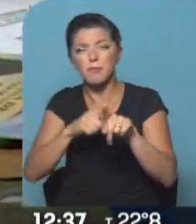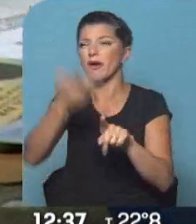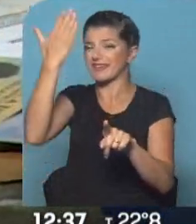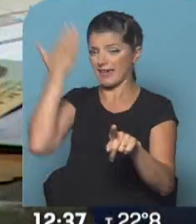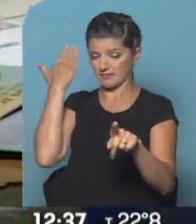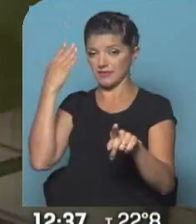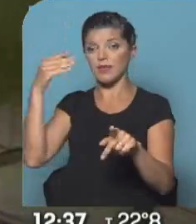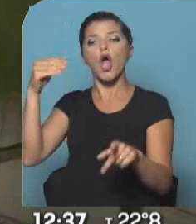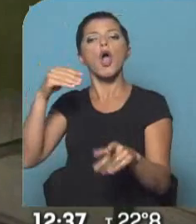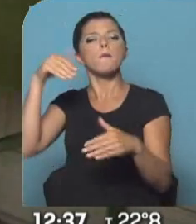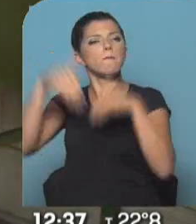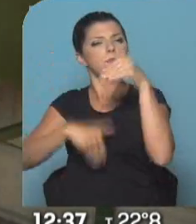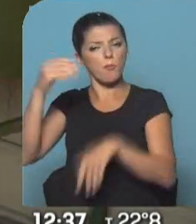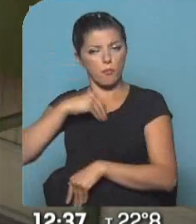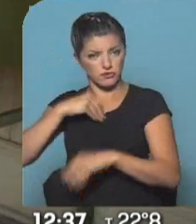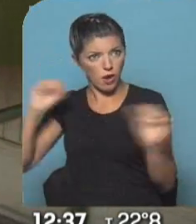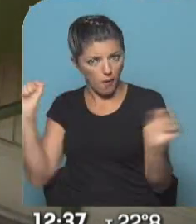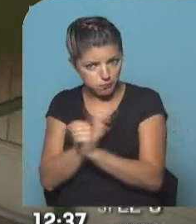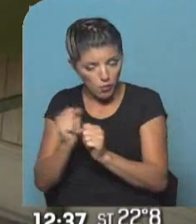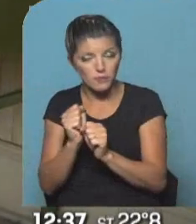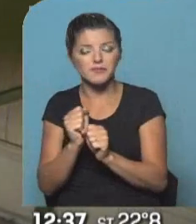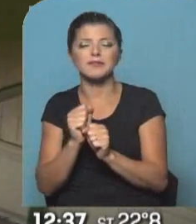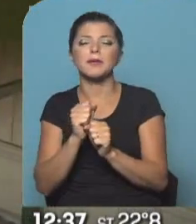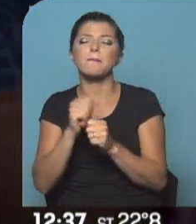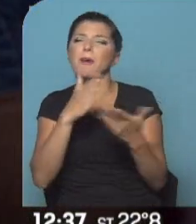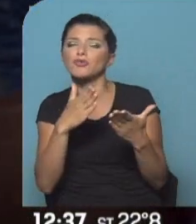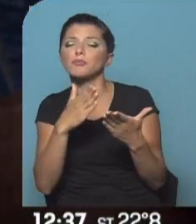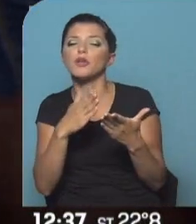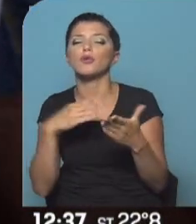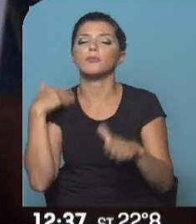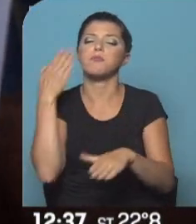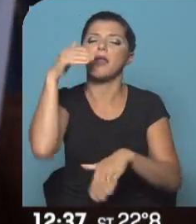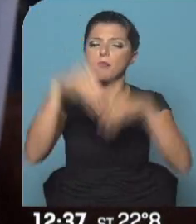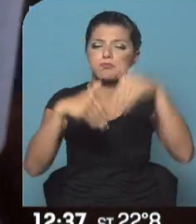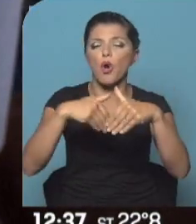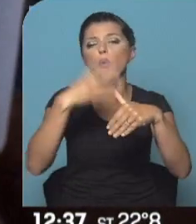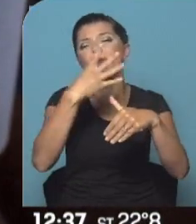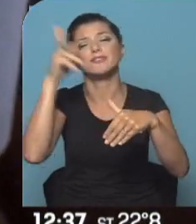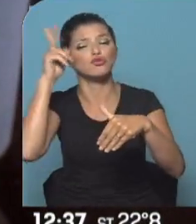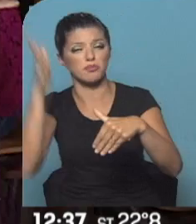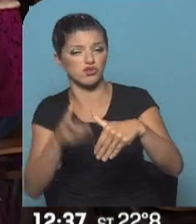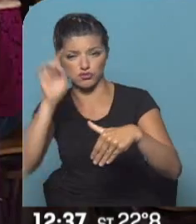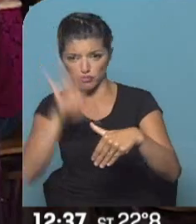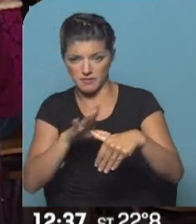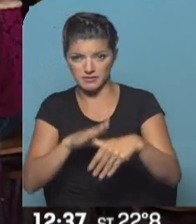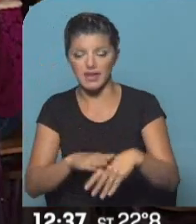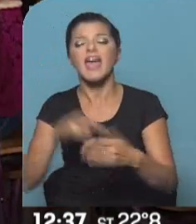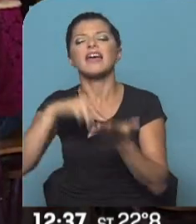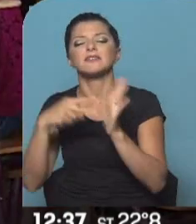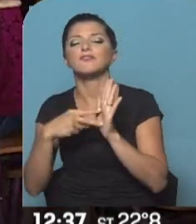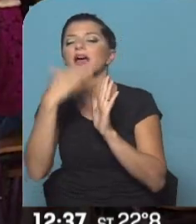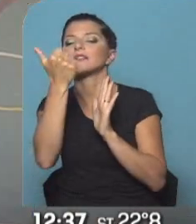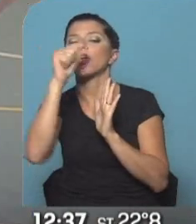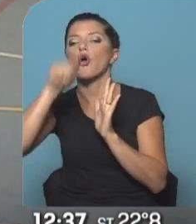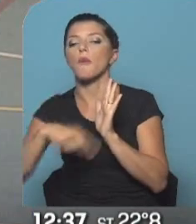en 2012, con una asistencia a las urnas de alrededor del 48% del electorado, unos 6,6 millones de